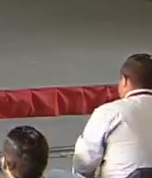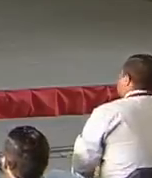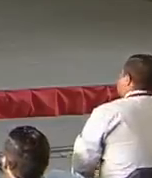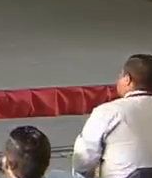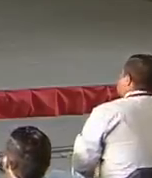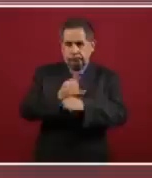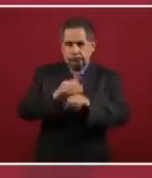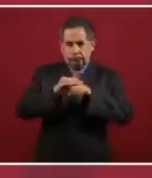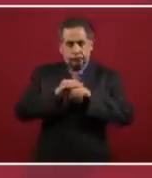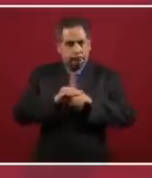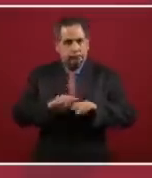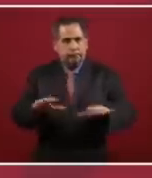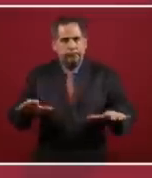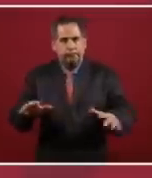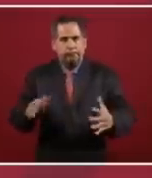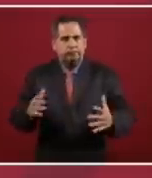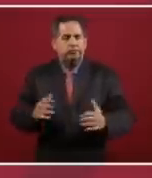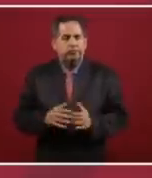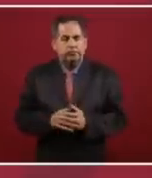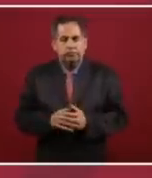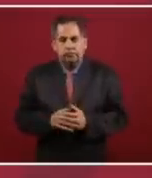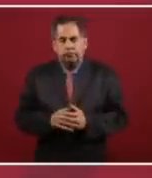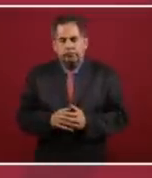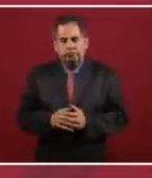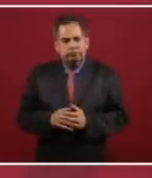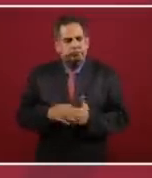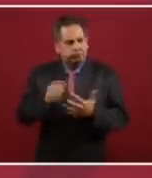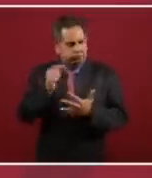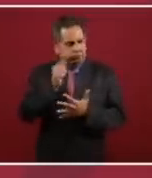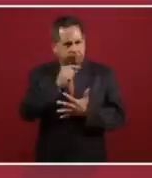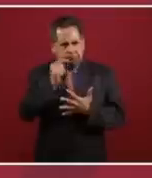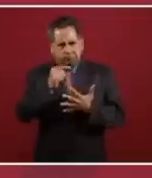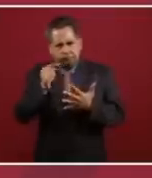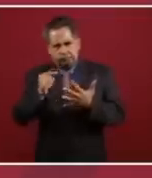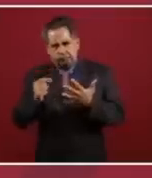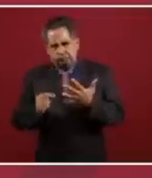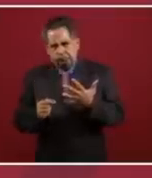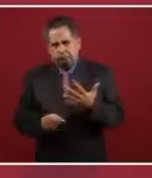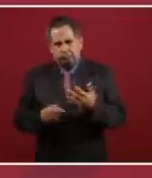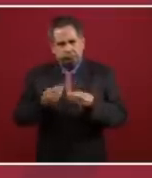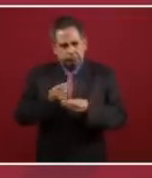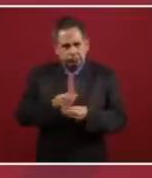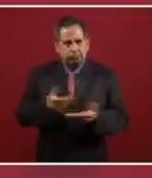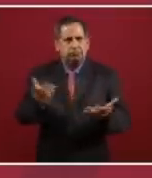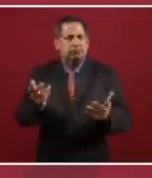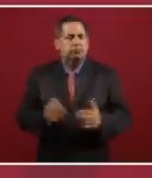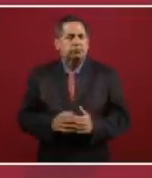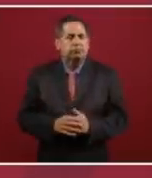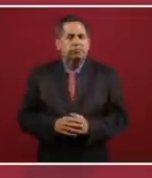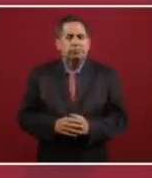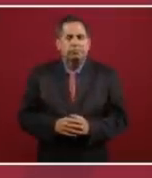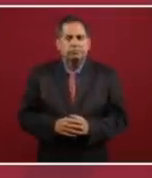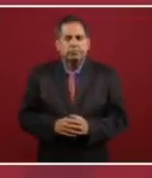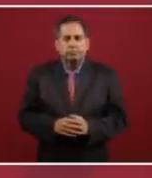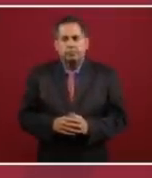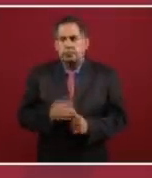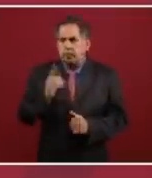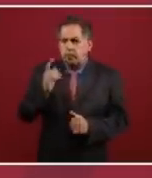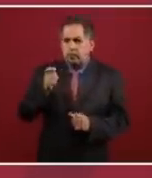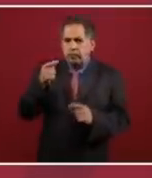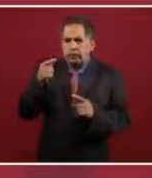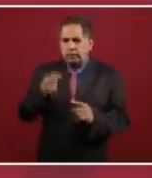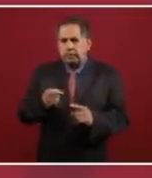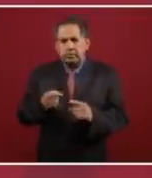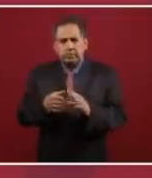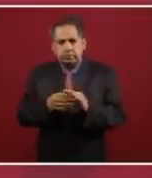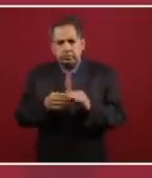informar en lo general. Vamos a, más que nada, a dar